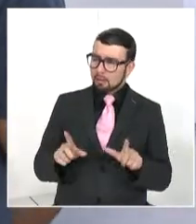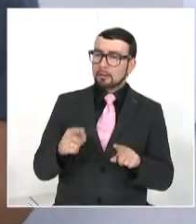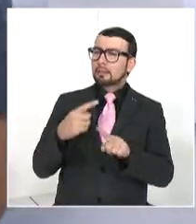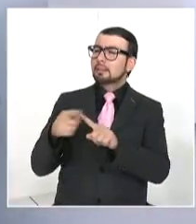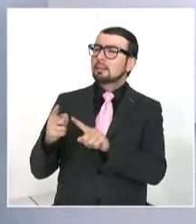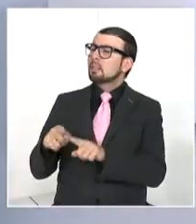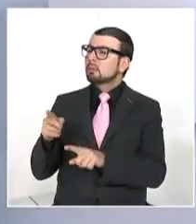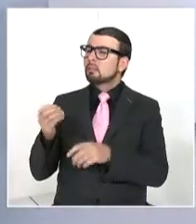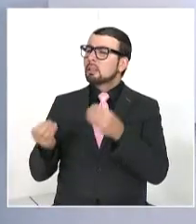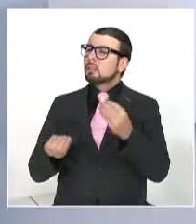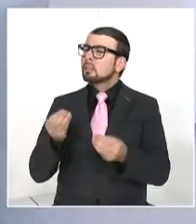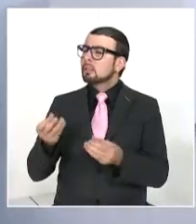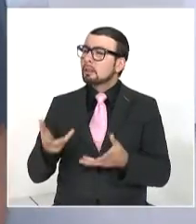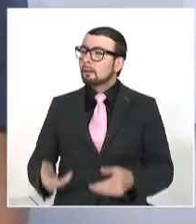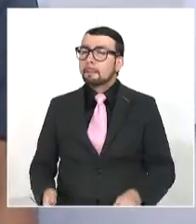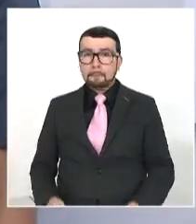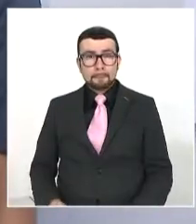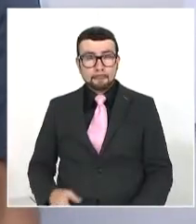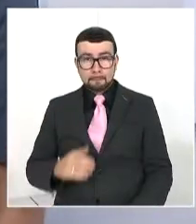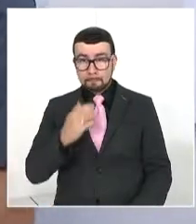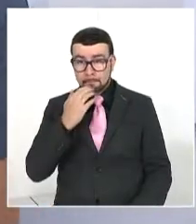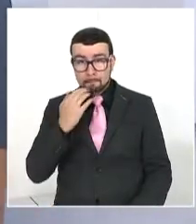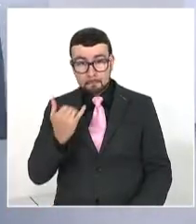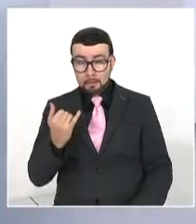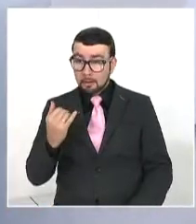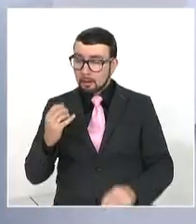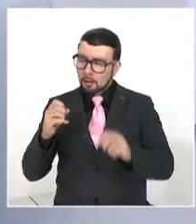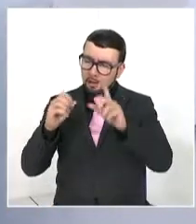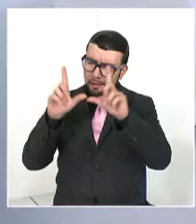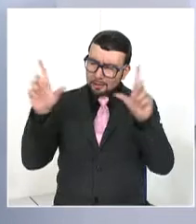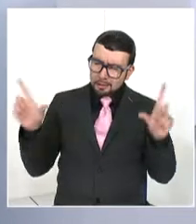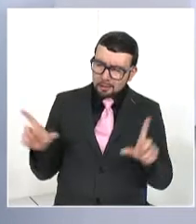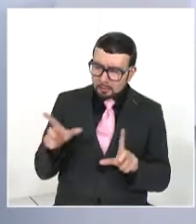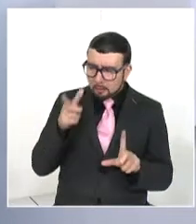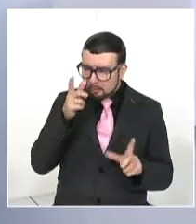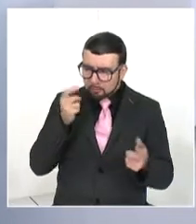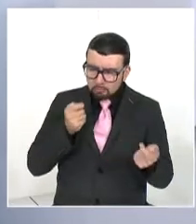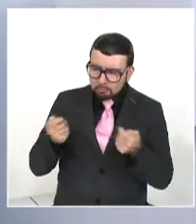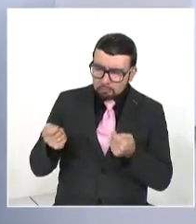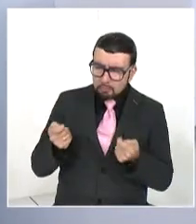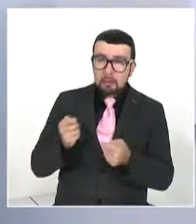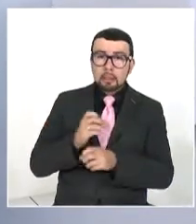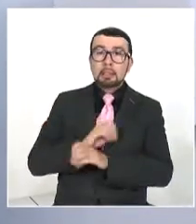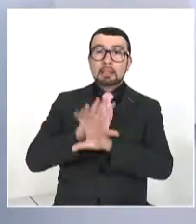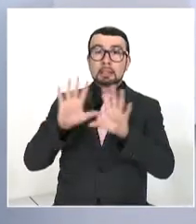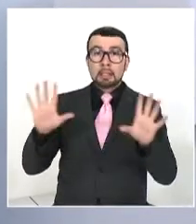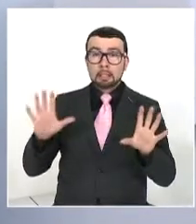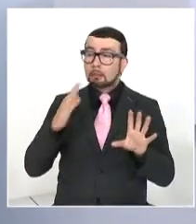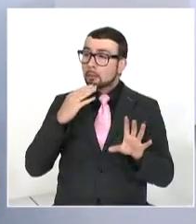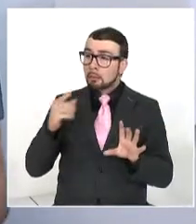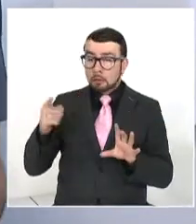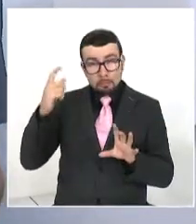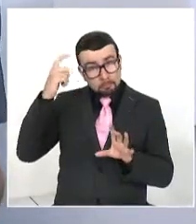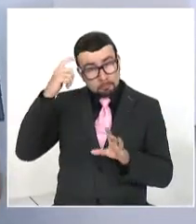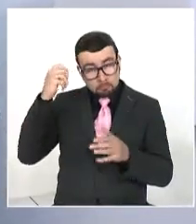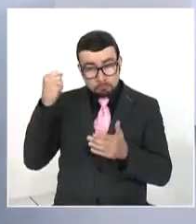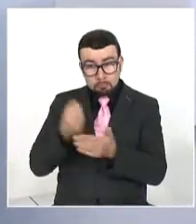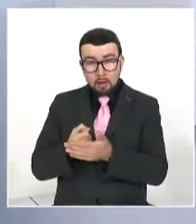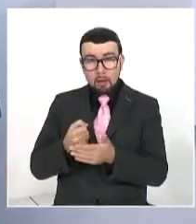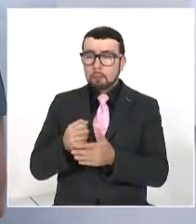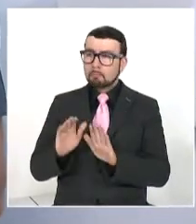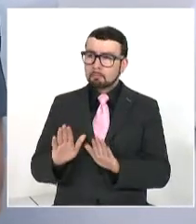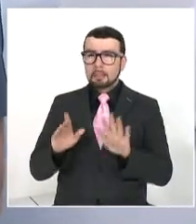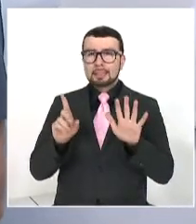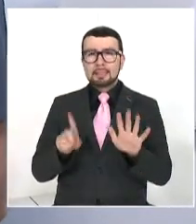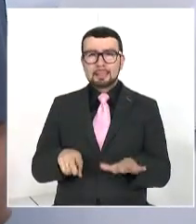Andrés Felipe Rosas. Gran parte del examen, obviamente, hay que aclarar que cuando hay un trauma craneoencefálico hay una fase de 6 meses